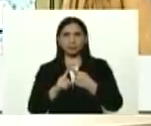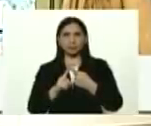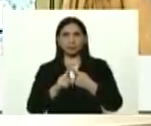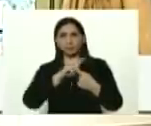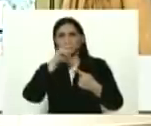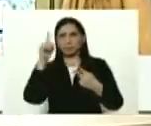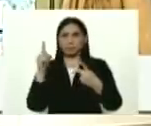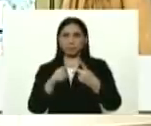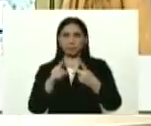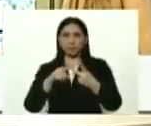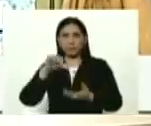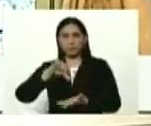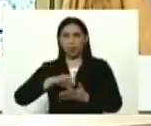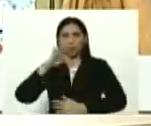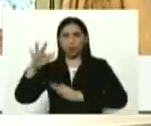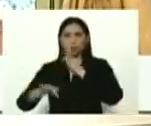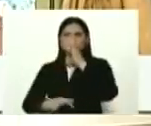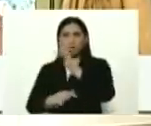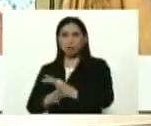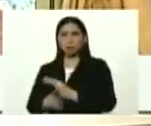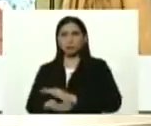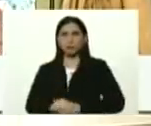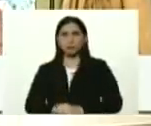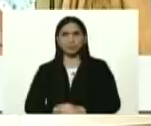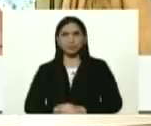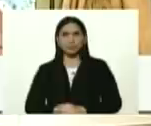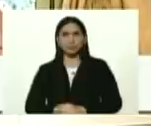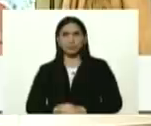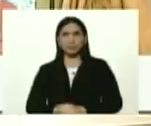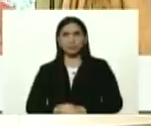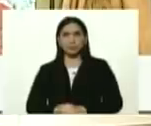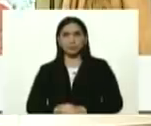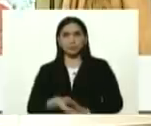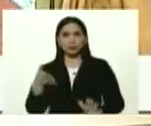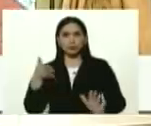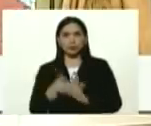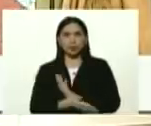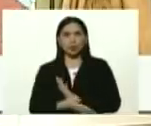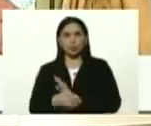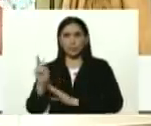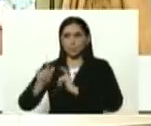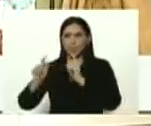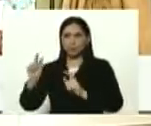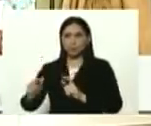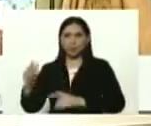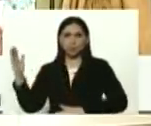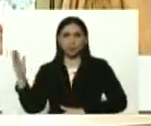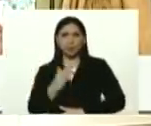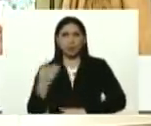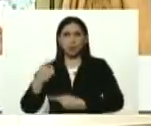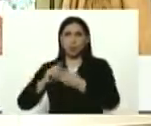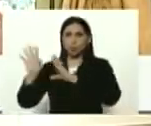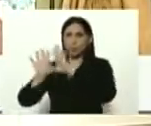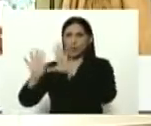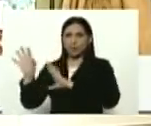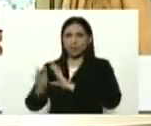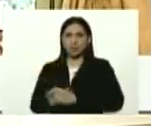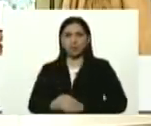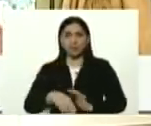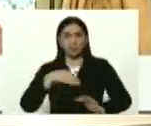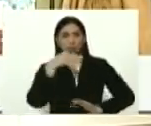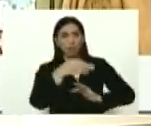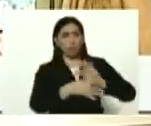El foco de contagio, el relacionamiento con casos importados y extranjeros que han